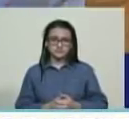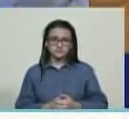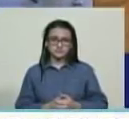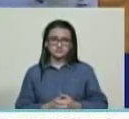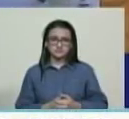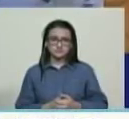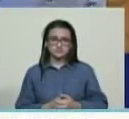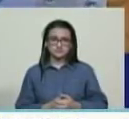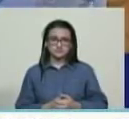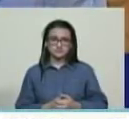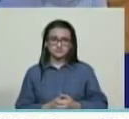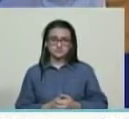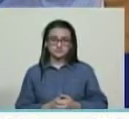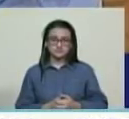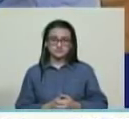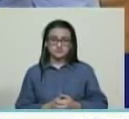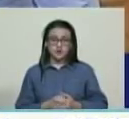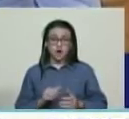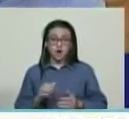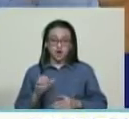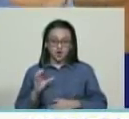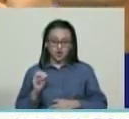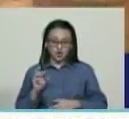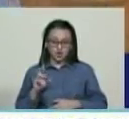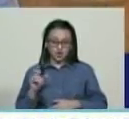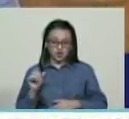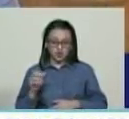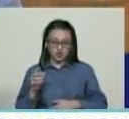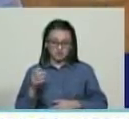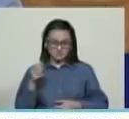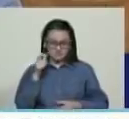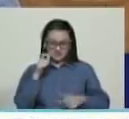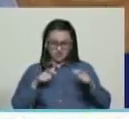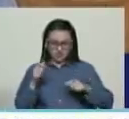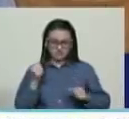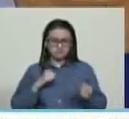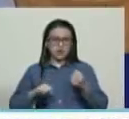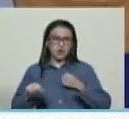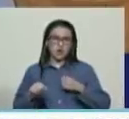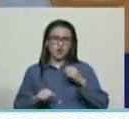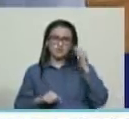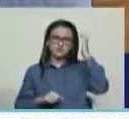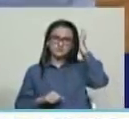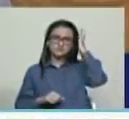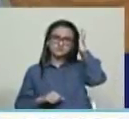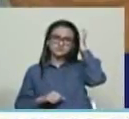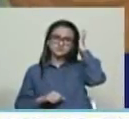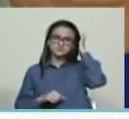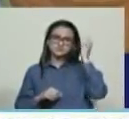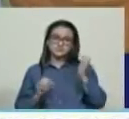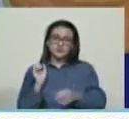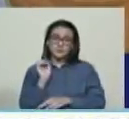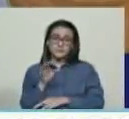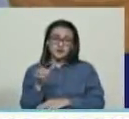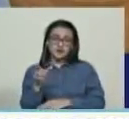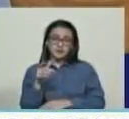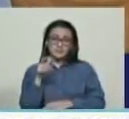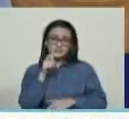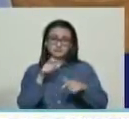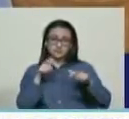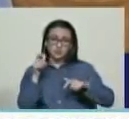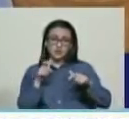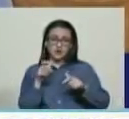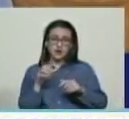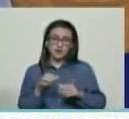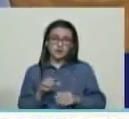Se había levantado Coro en esos días también, había una insurrección en Coro y él pensaba mandar desde aquí fuerzas para allá, para Coro.